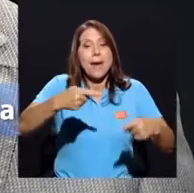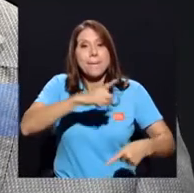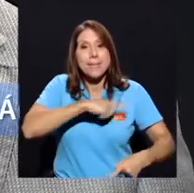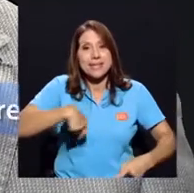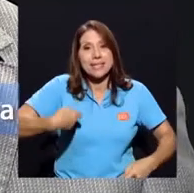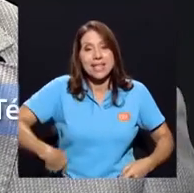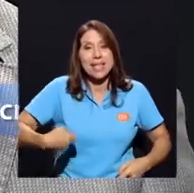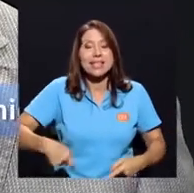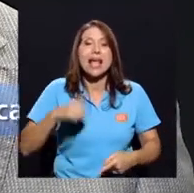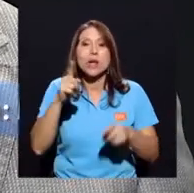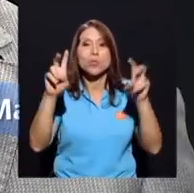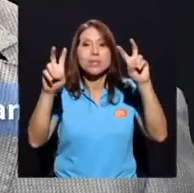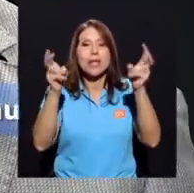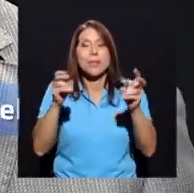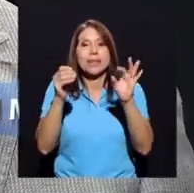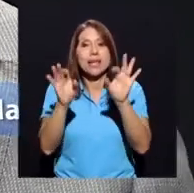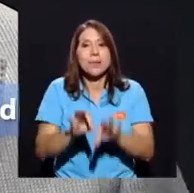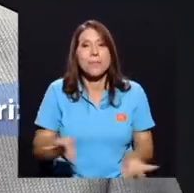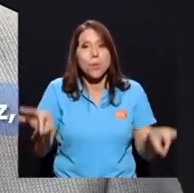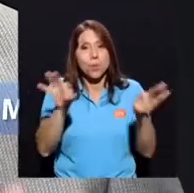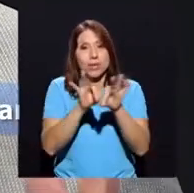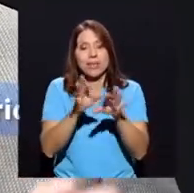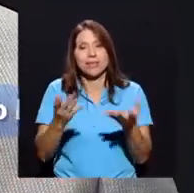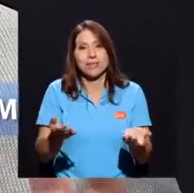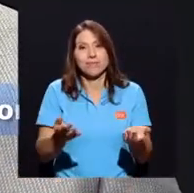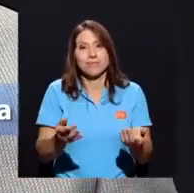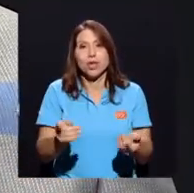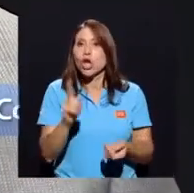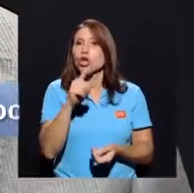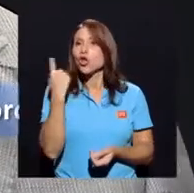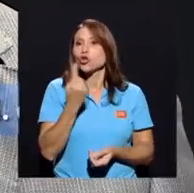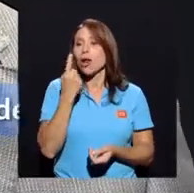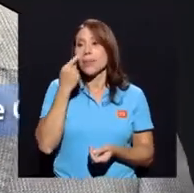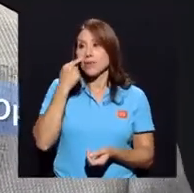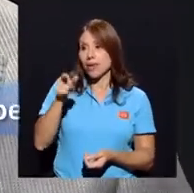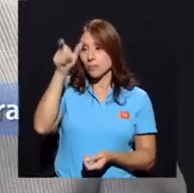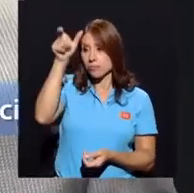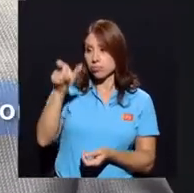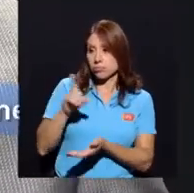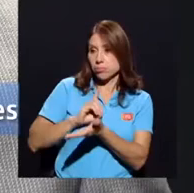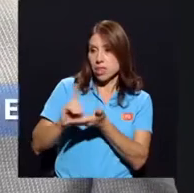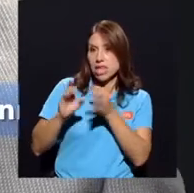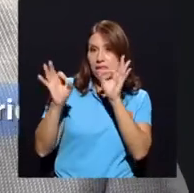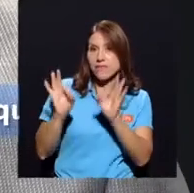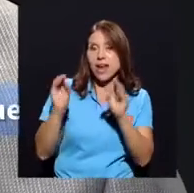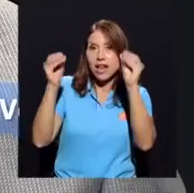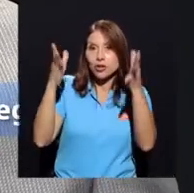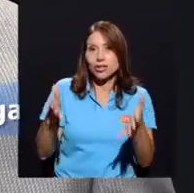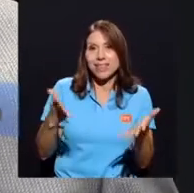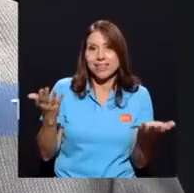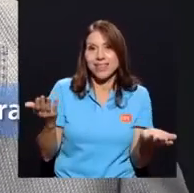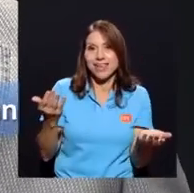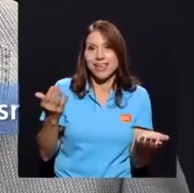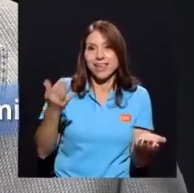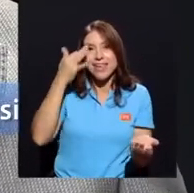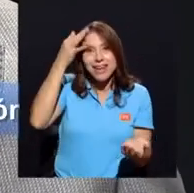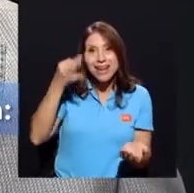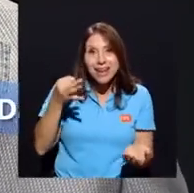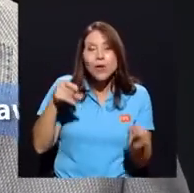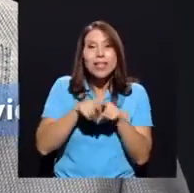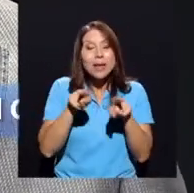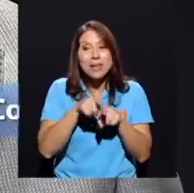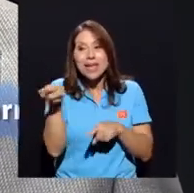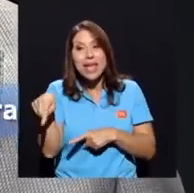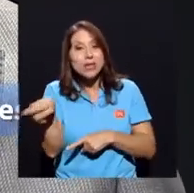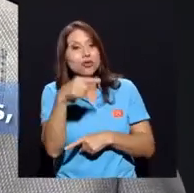ningún tema tan importante como no solamente es dignificar el docente creo que es en todos esos expedientes docentes que dignifique a los estudiantes